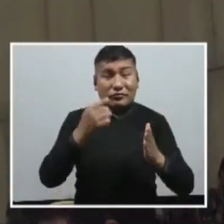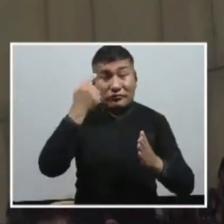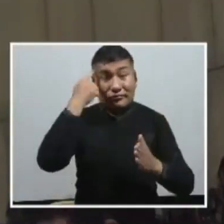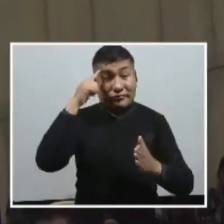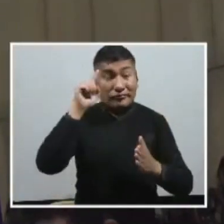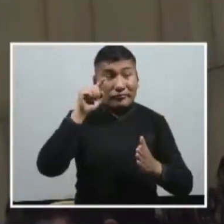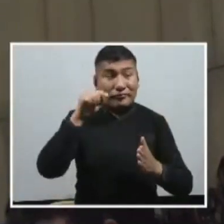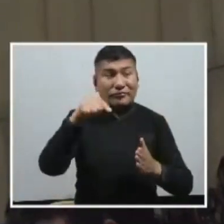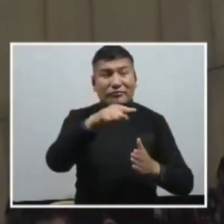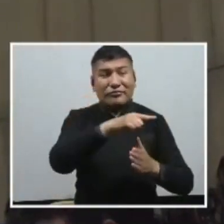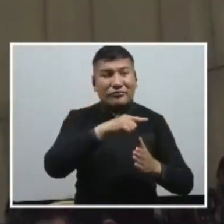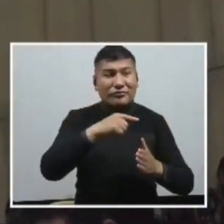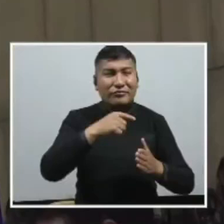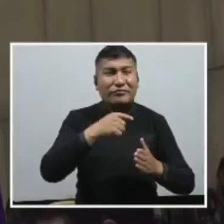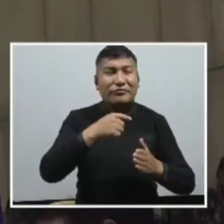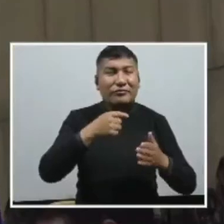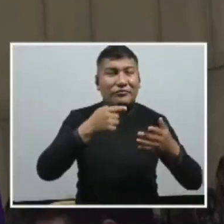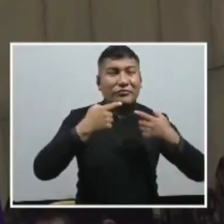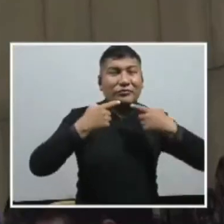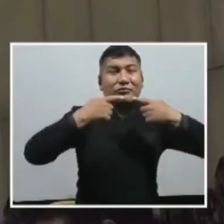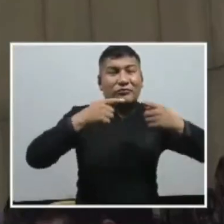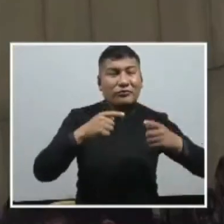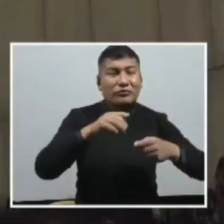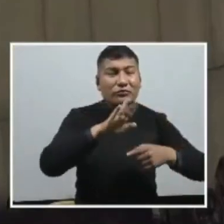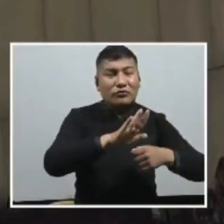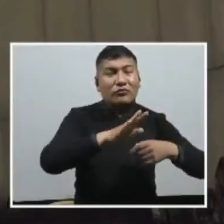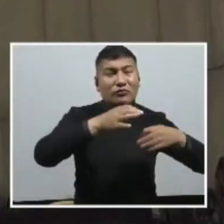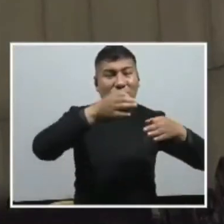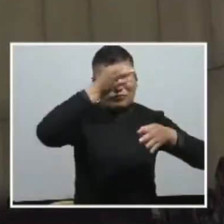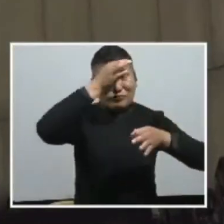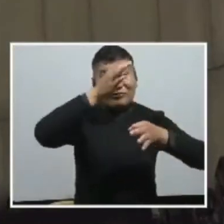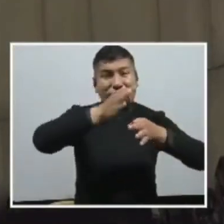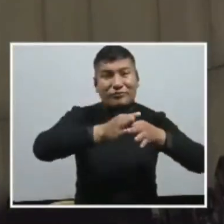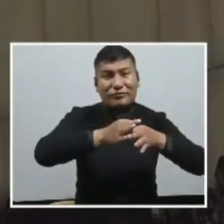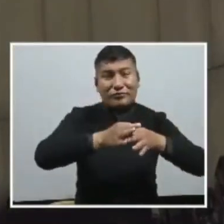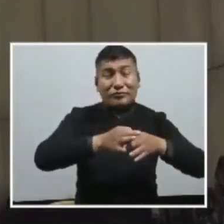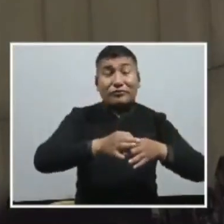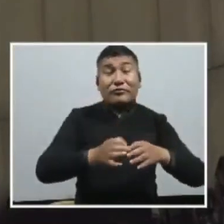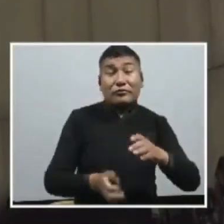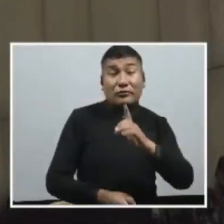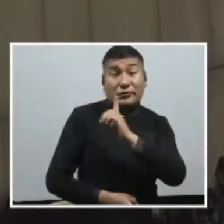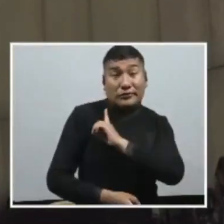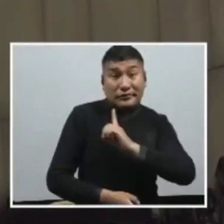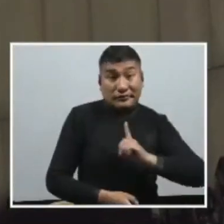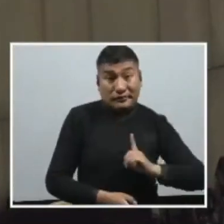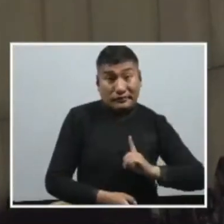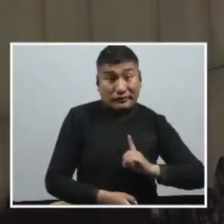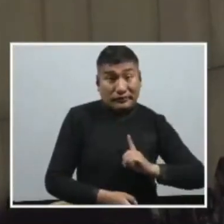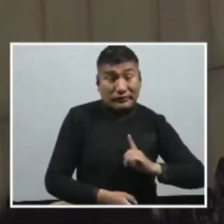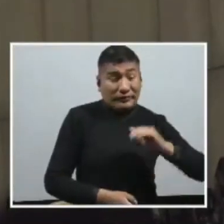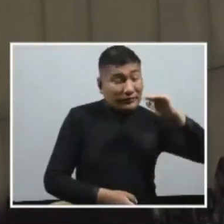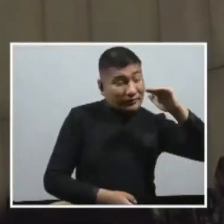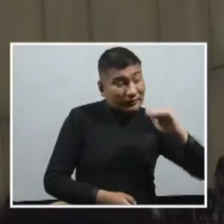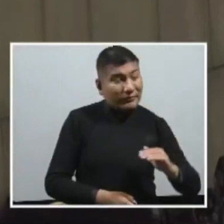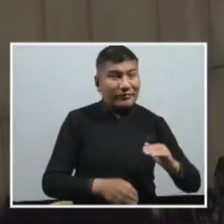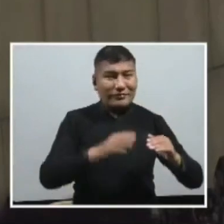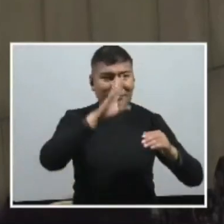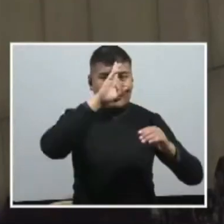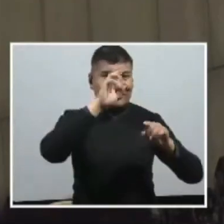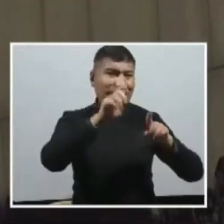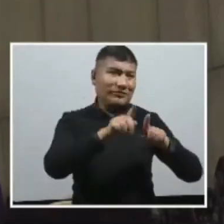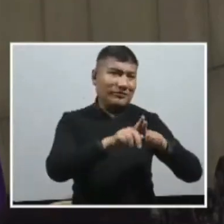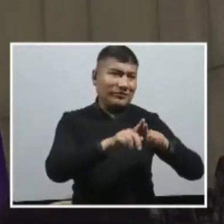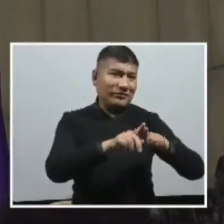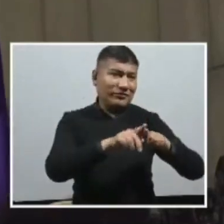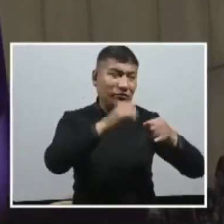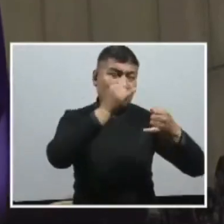van a confirmar. Bien. David entonces es el más pequeño de los hermanos, pero sin embargo